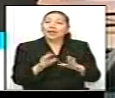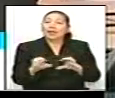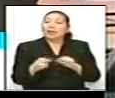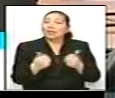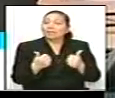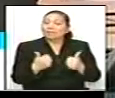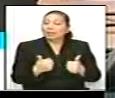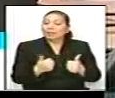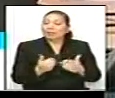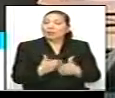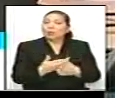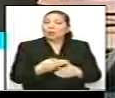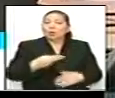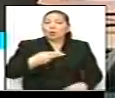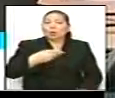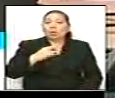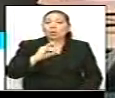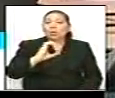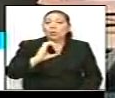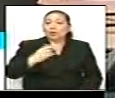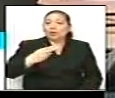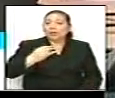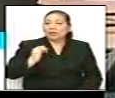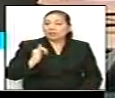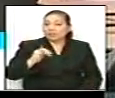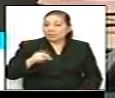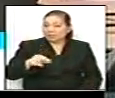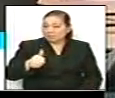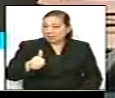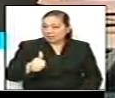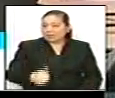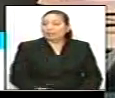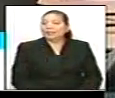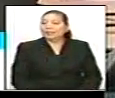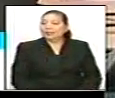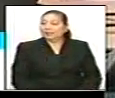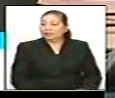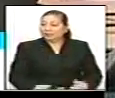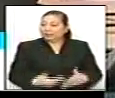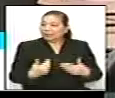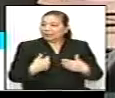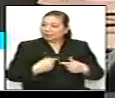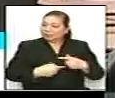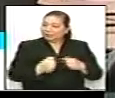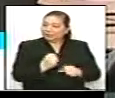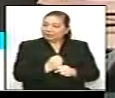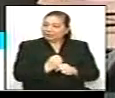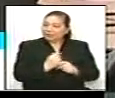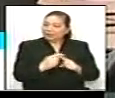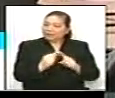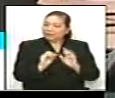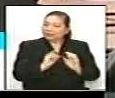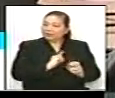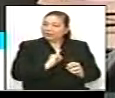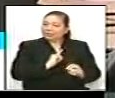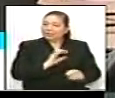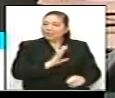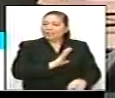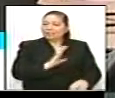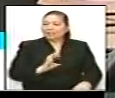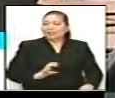realidad. De parte de Huachipa, justamente quiero comentarlos, el señor alcalde Rogelio Ruiz Portocarrero viene trabajando con las diferentes entidades del Estado